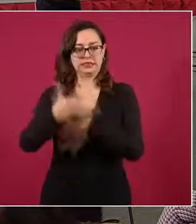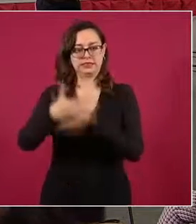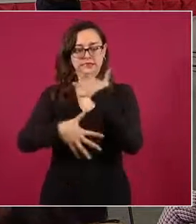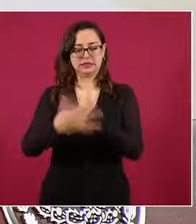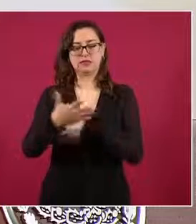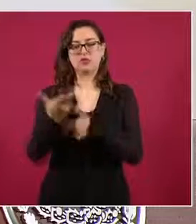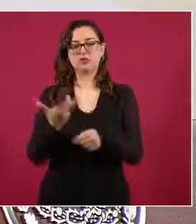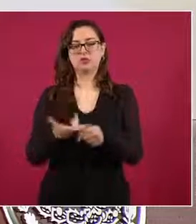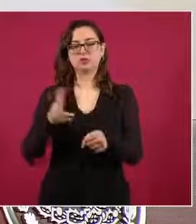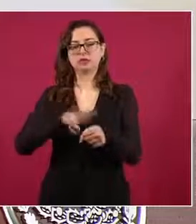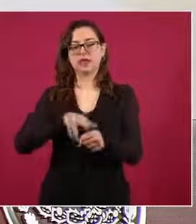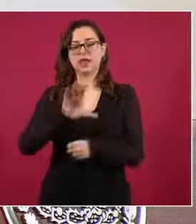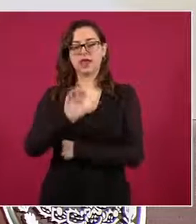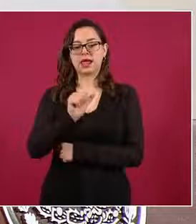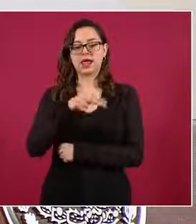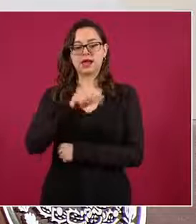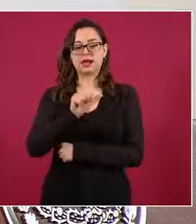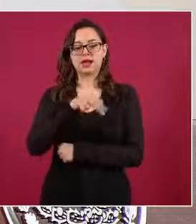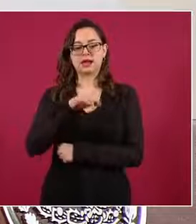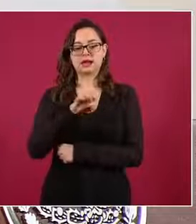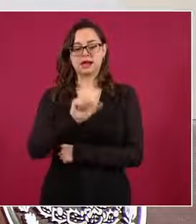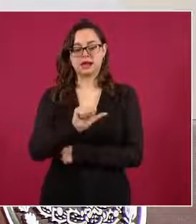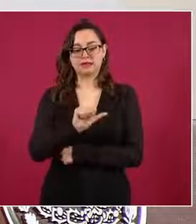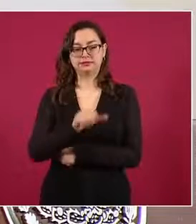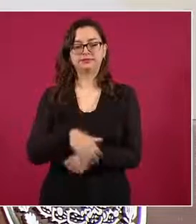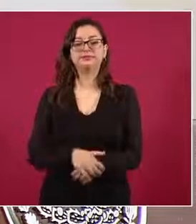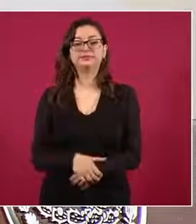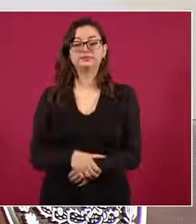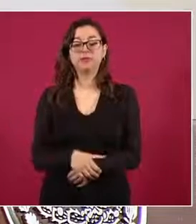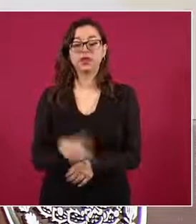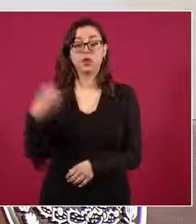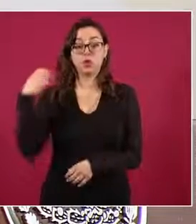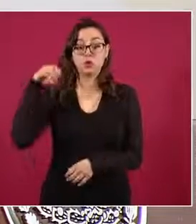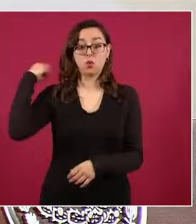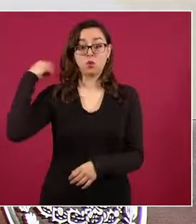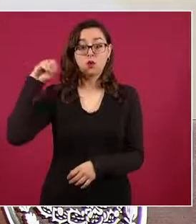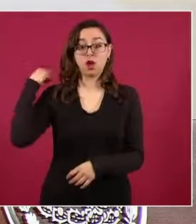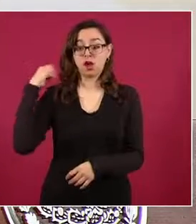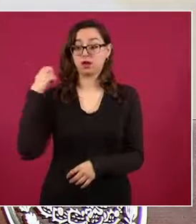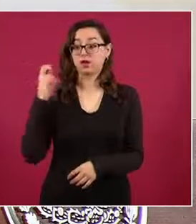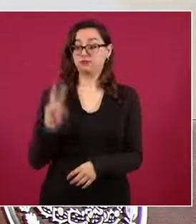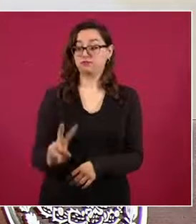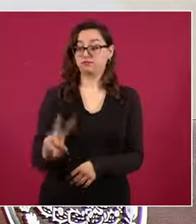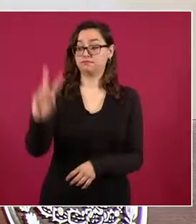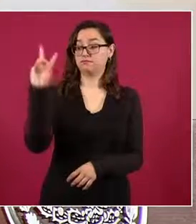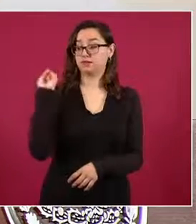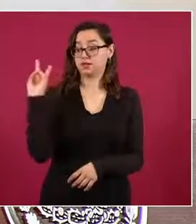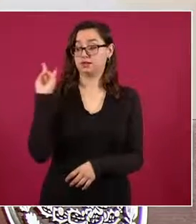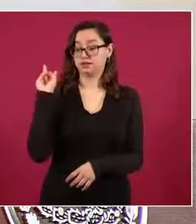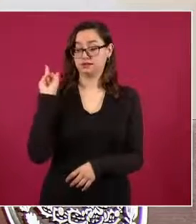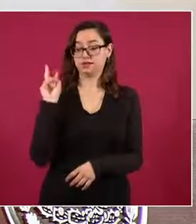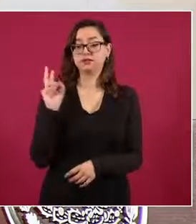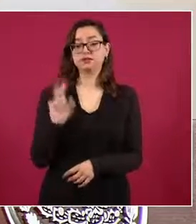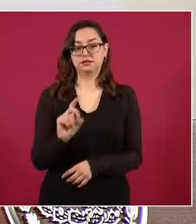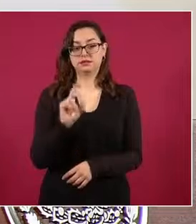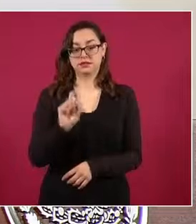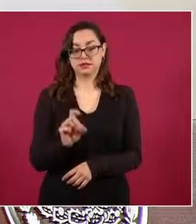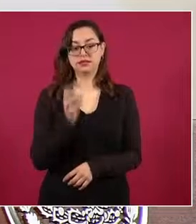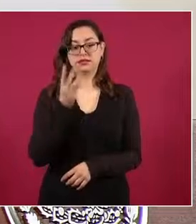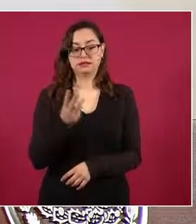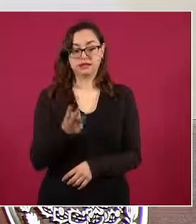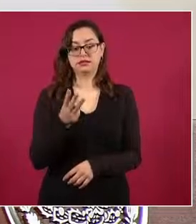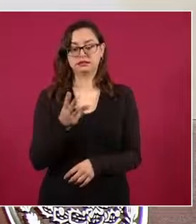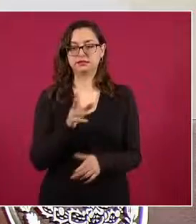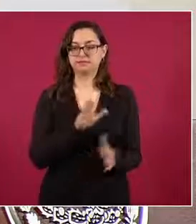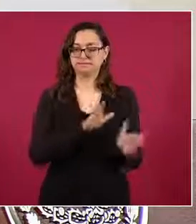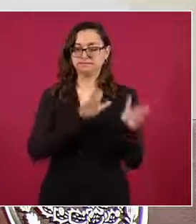Cananea. En el caso de Oaxaca, también la semana pasada, el día viernes, llegaron 43 especialistas de Cuba que se destinarán